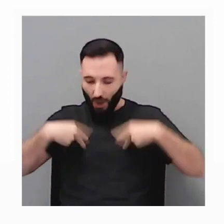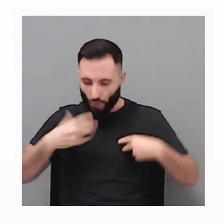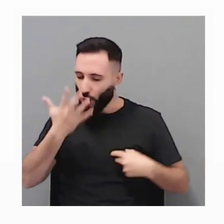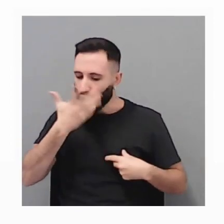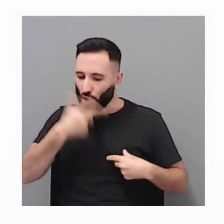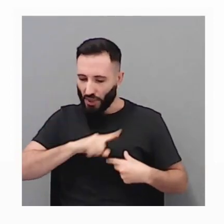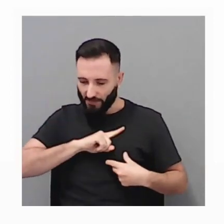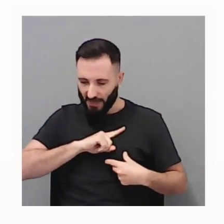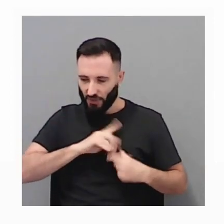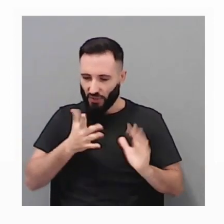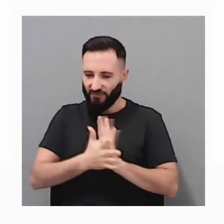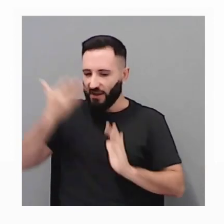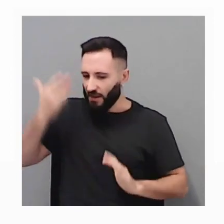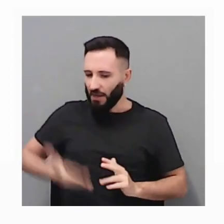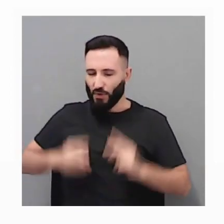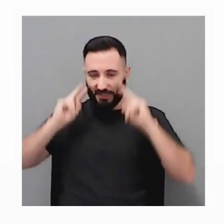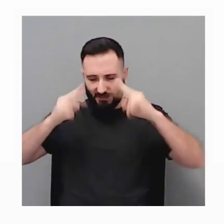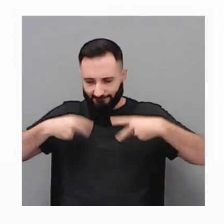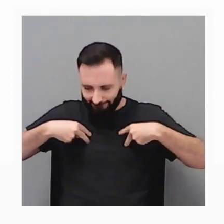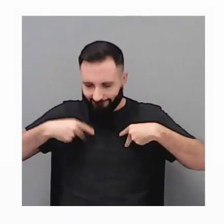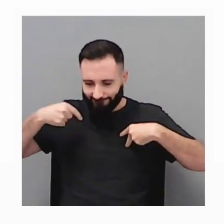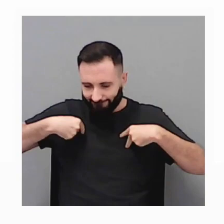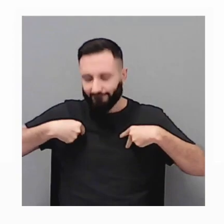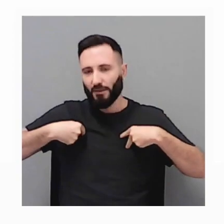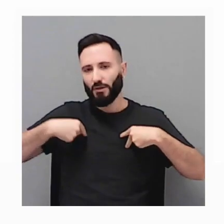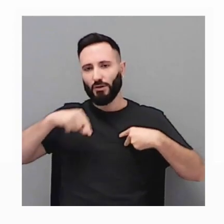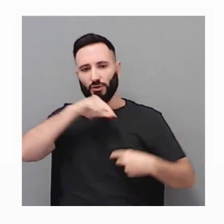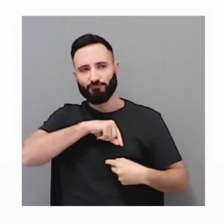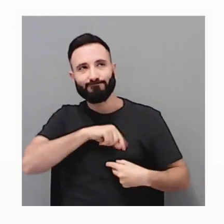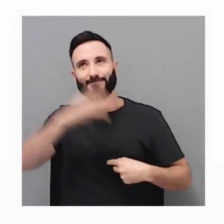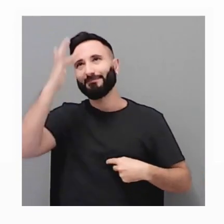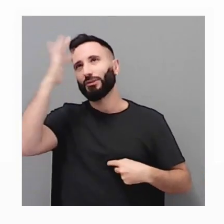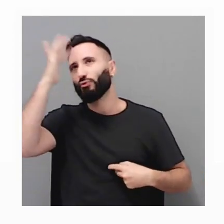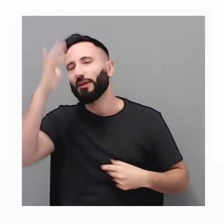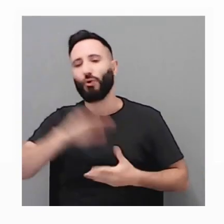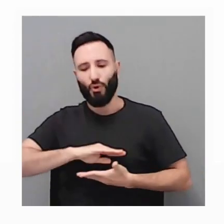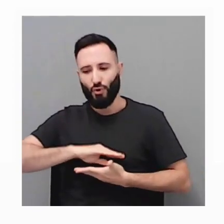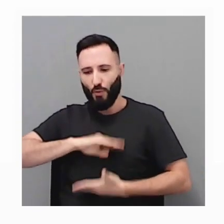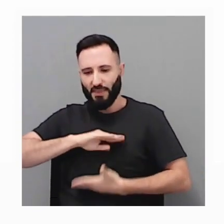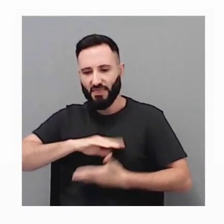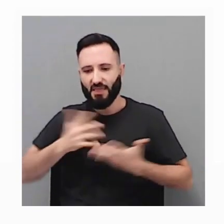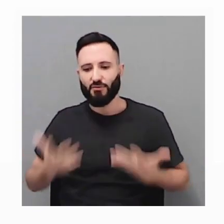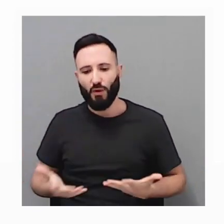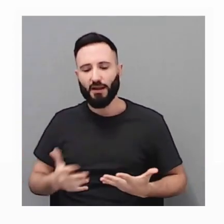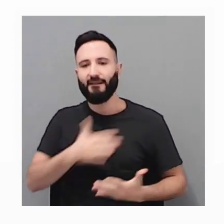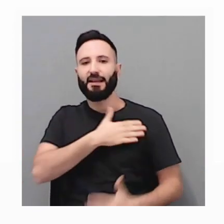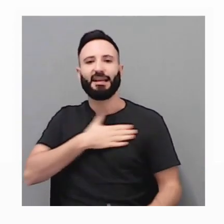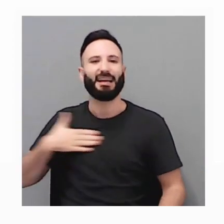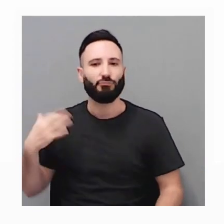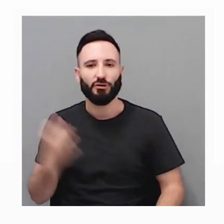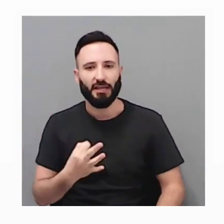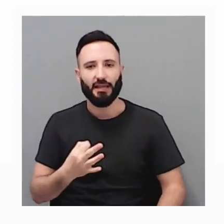importancia de conocer nuestros sueños, nuestras competencias, lo que queremos, lo